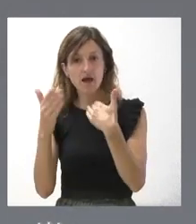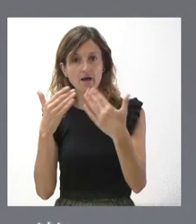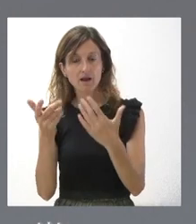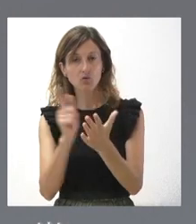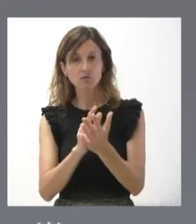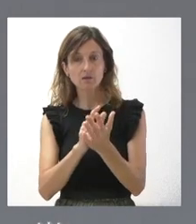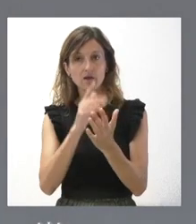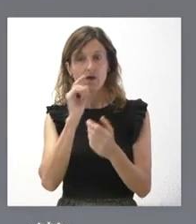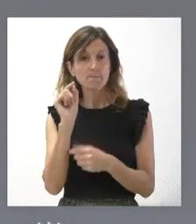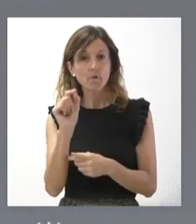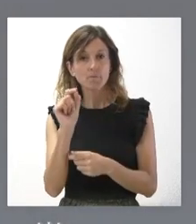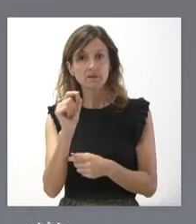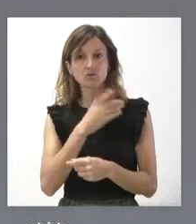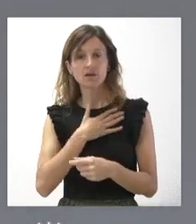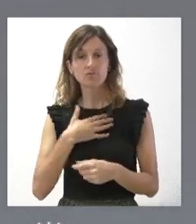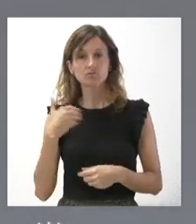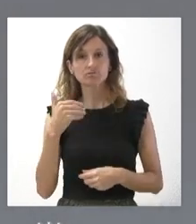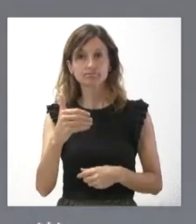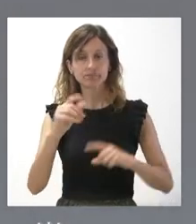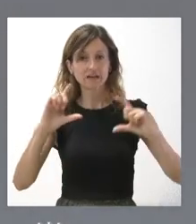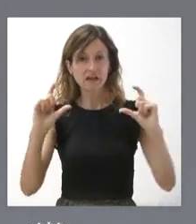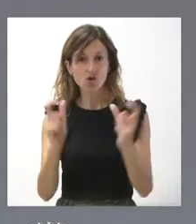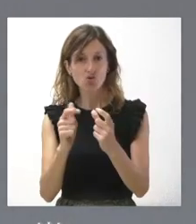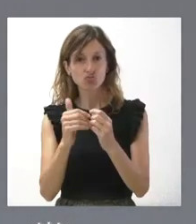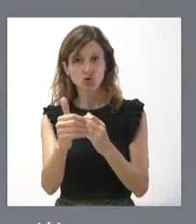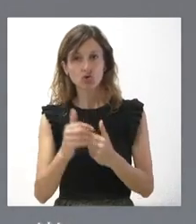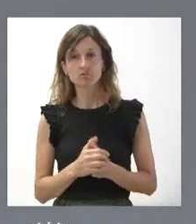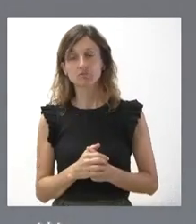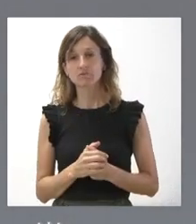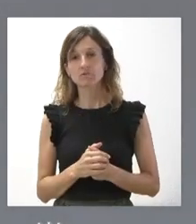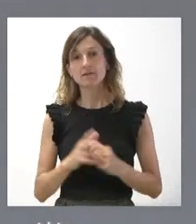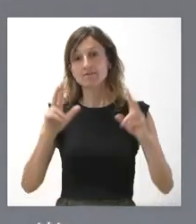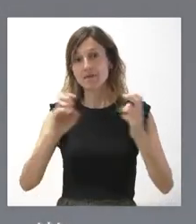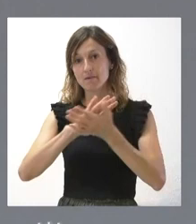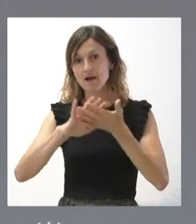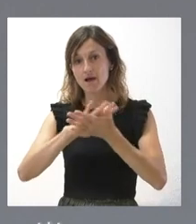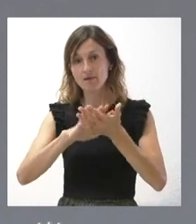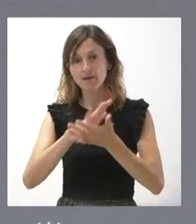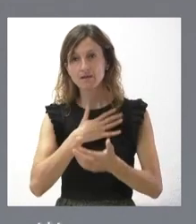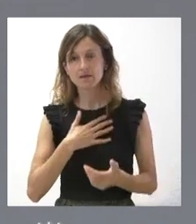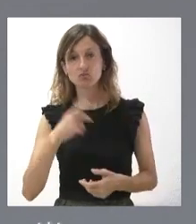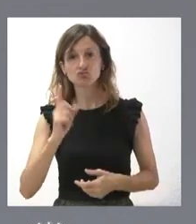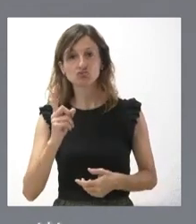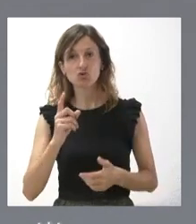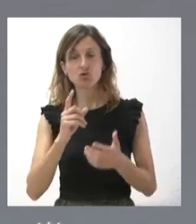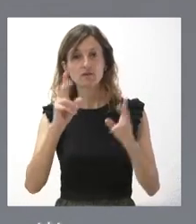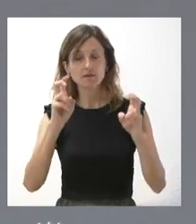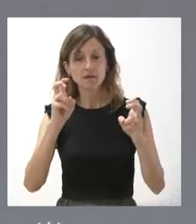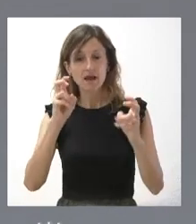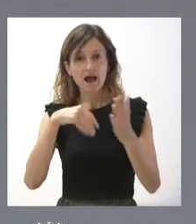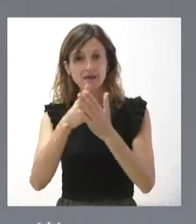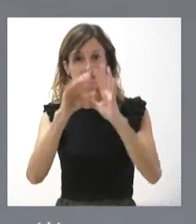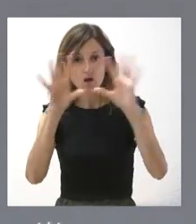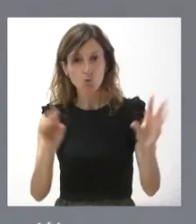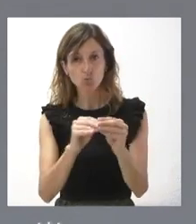momento para fijar una reunión en la que abordemos este tema, no solo lo abordemos, sino que lleguemos a alguna